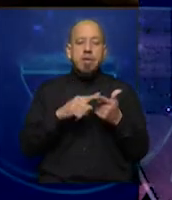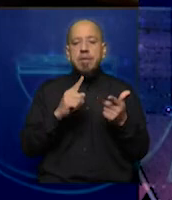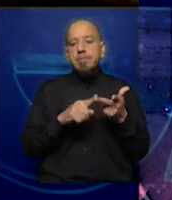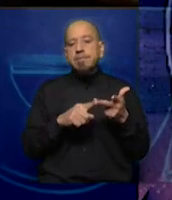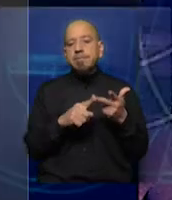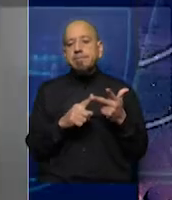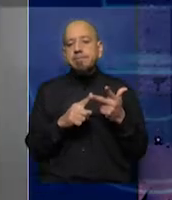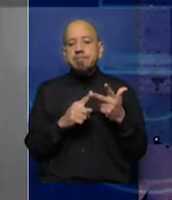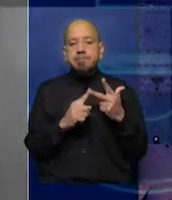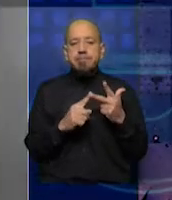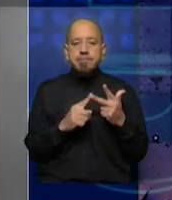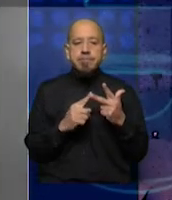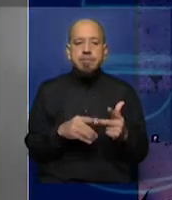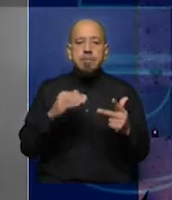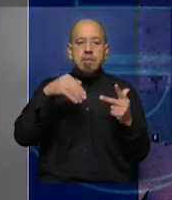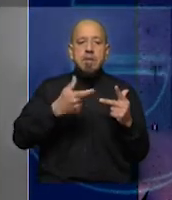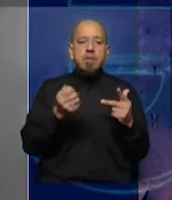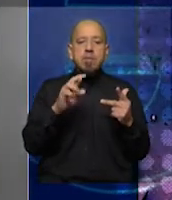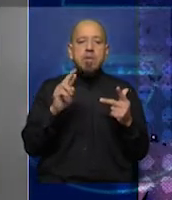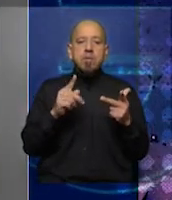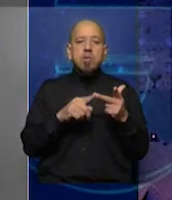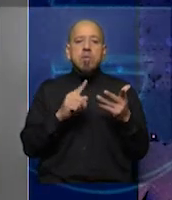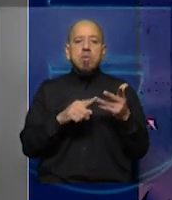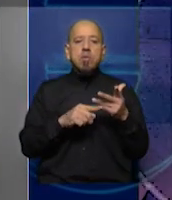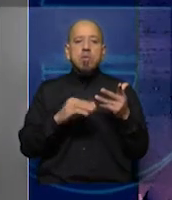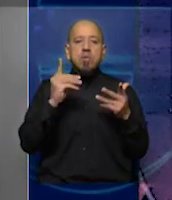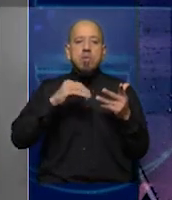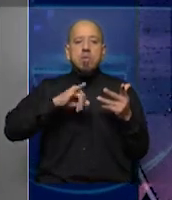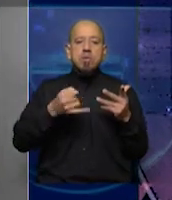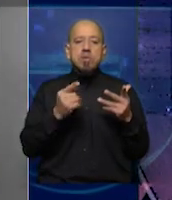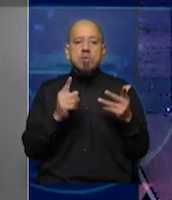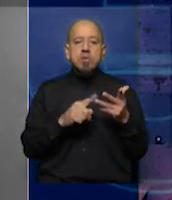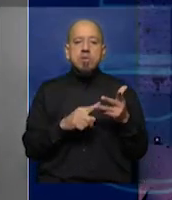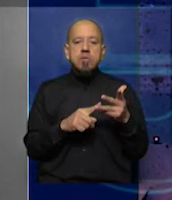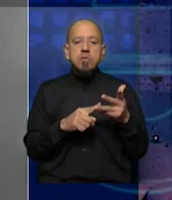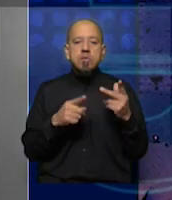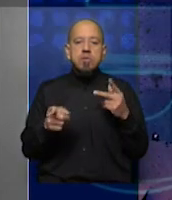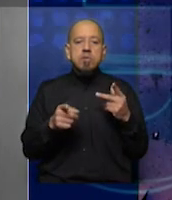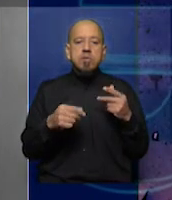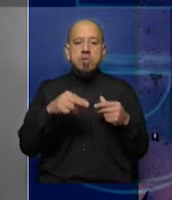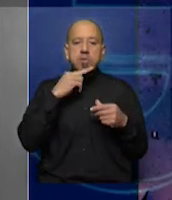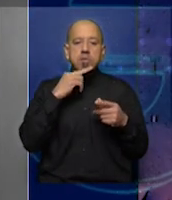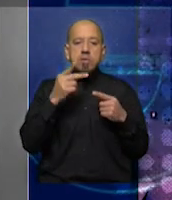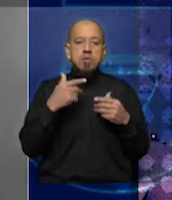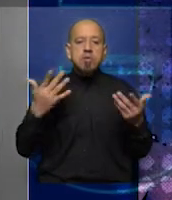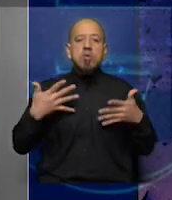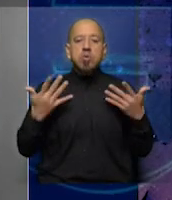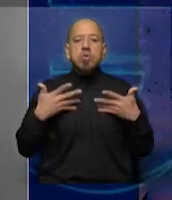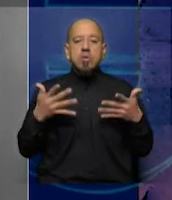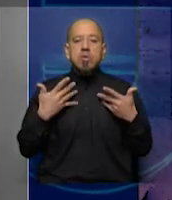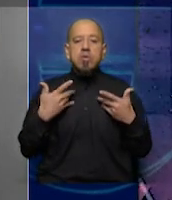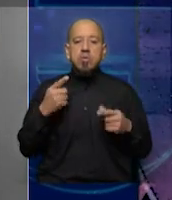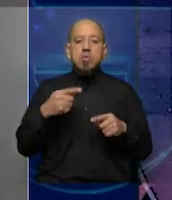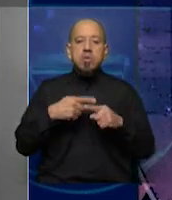estar Maru Kabum y DJ Fuega, que es del colectivo Diverso Las Piedras. Estamos súper contentas con la